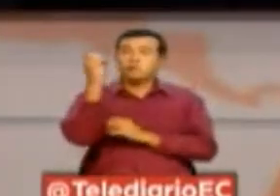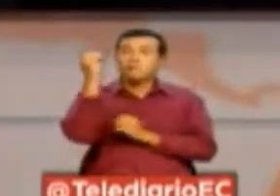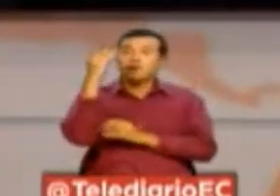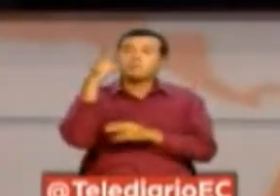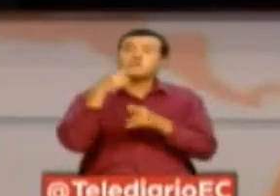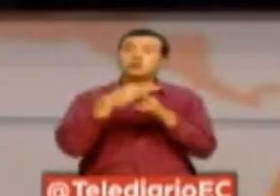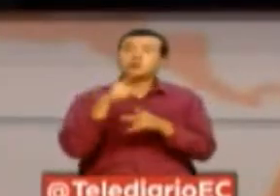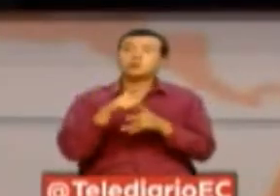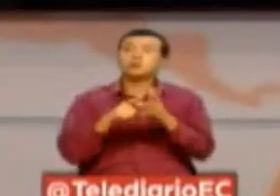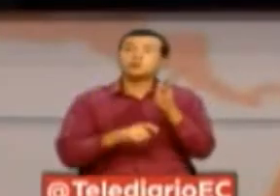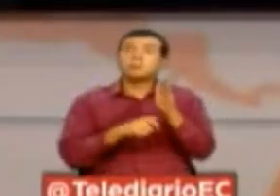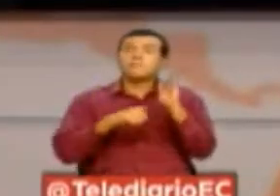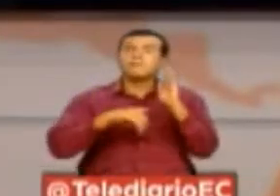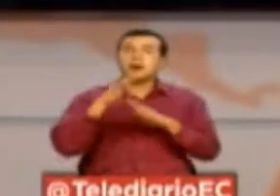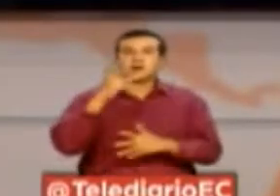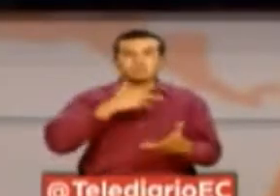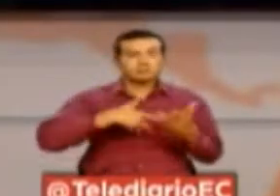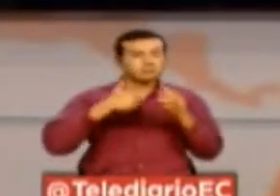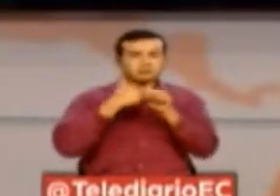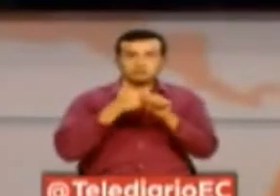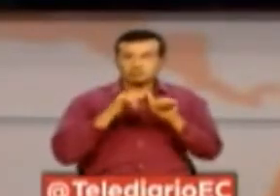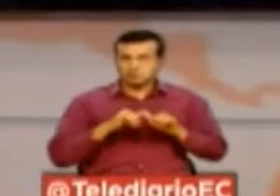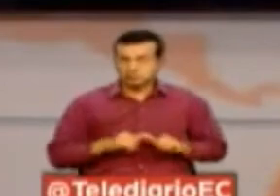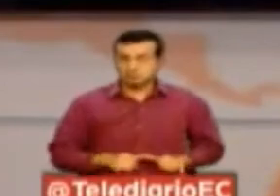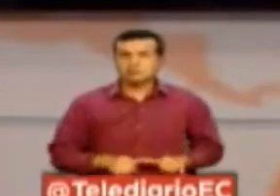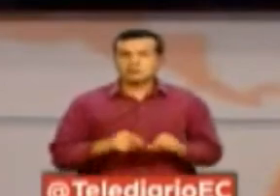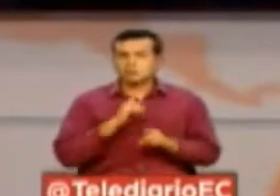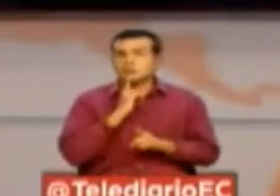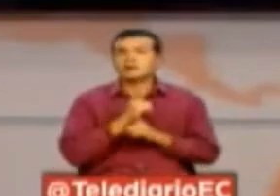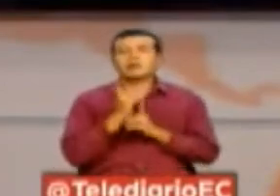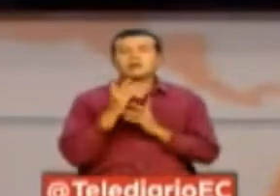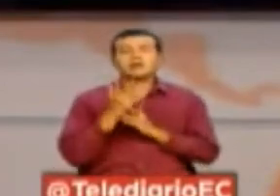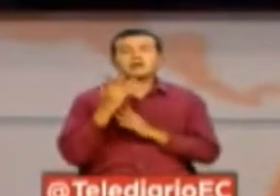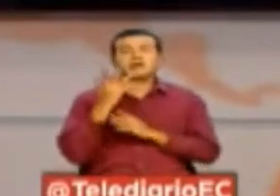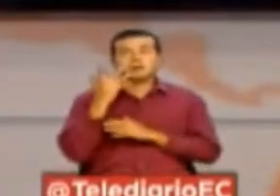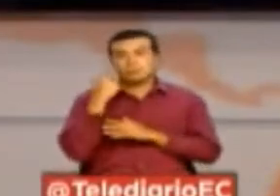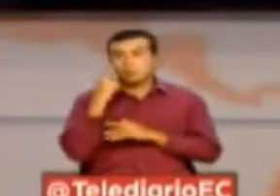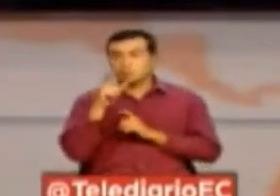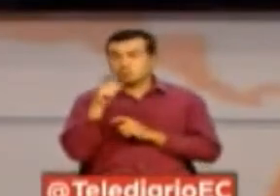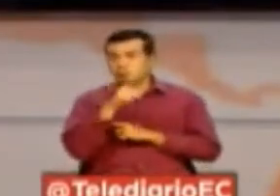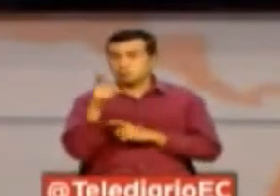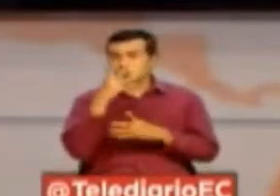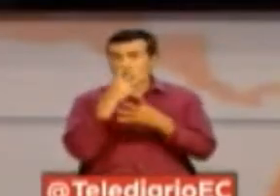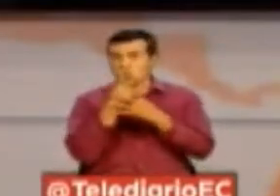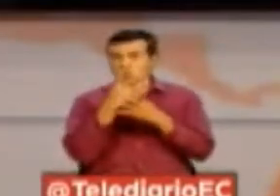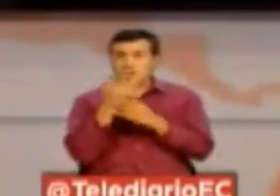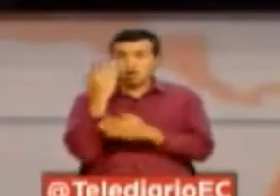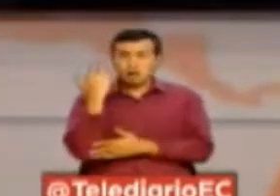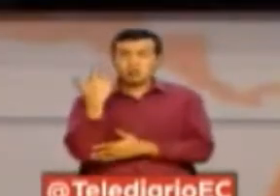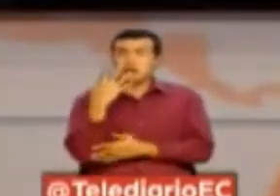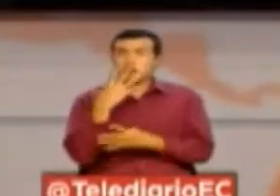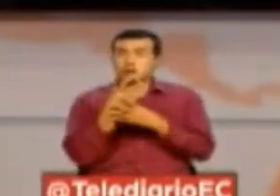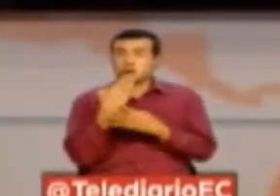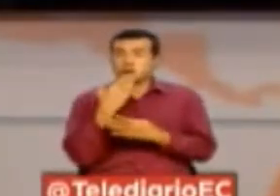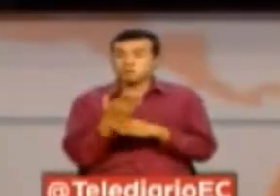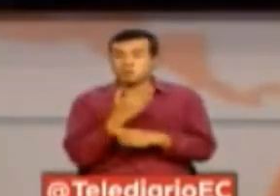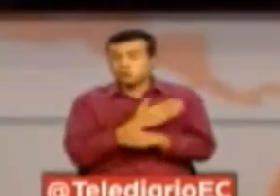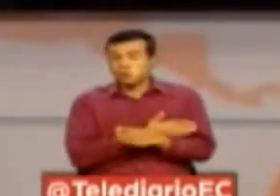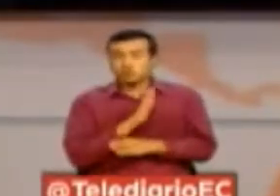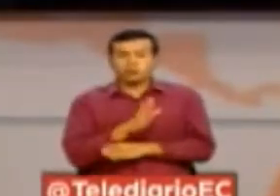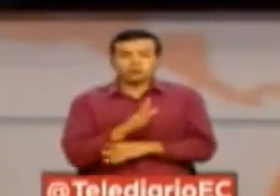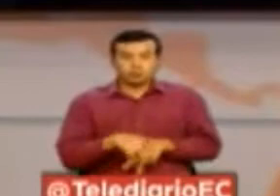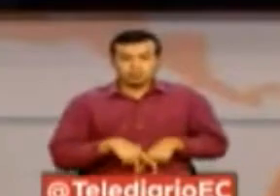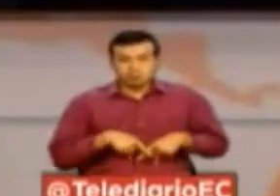permitir que sea más dinámico permanente y poder conocer el pasado judicial de las personas que ingresan al país sus antecedentes